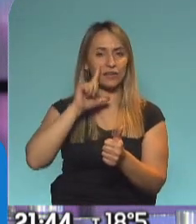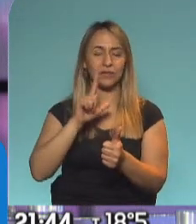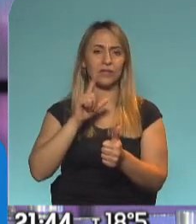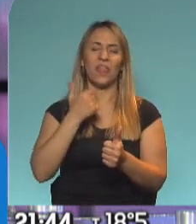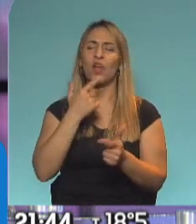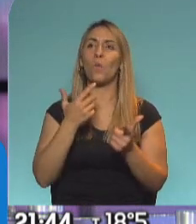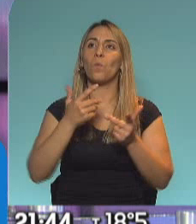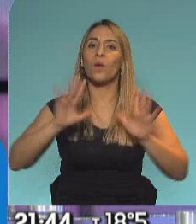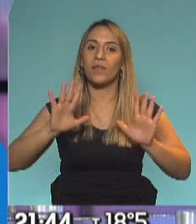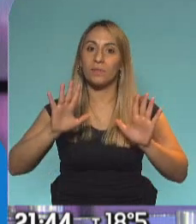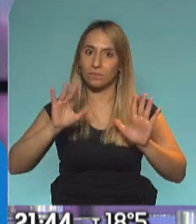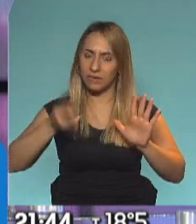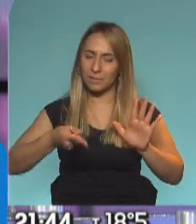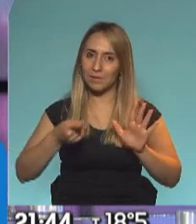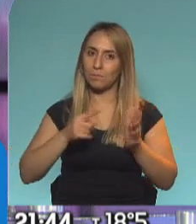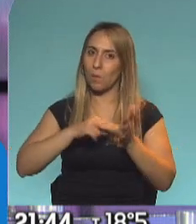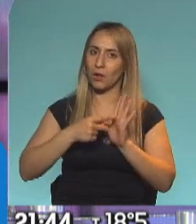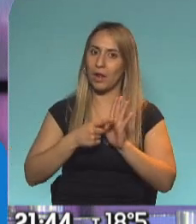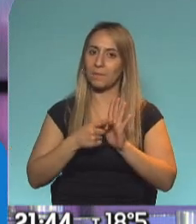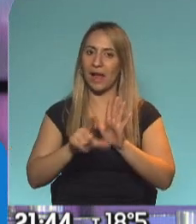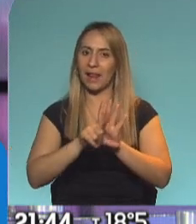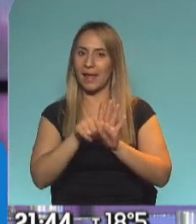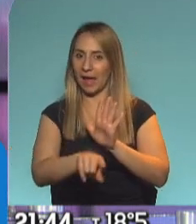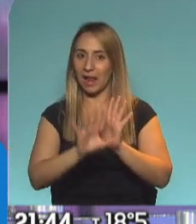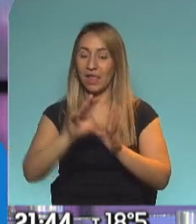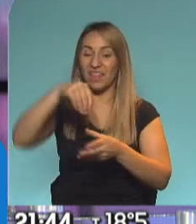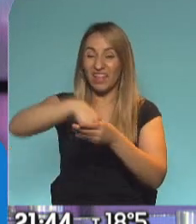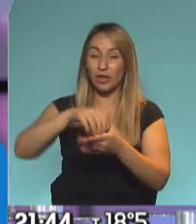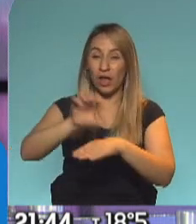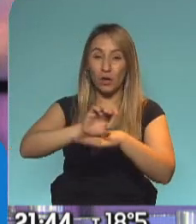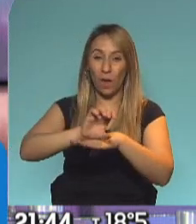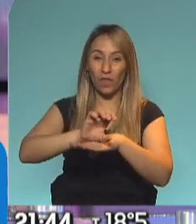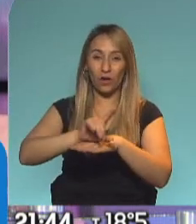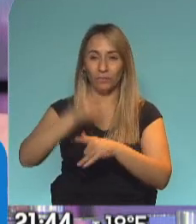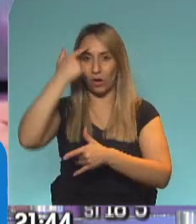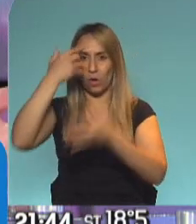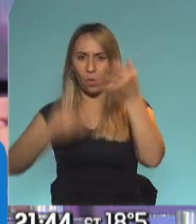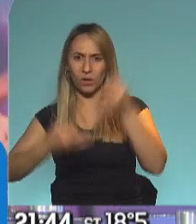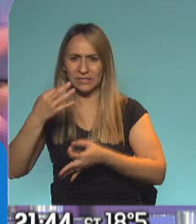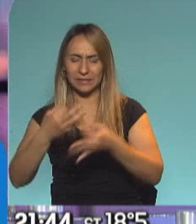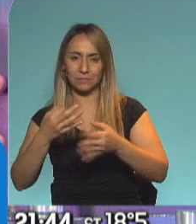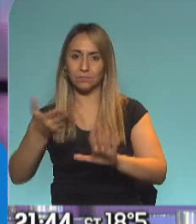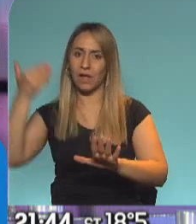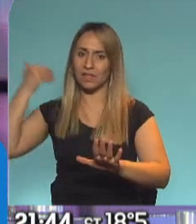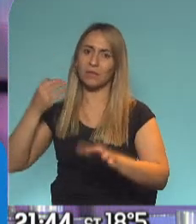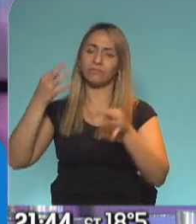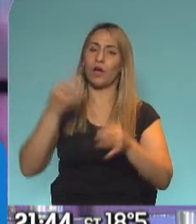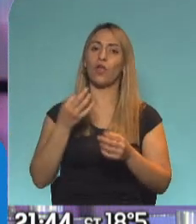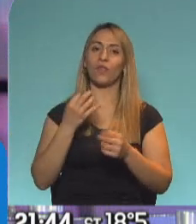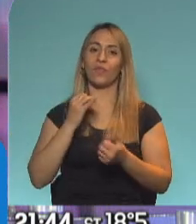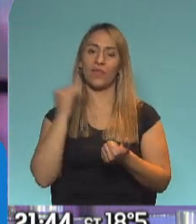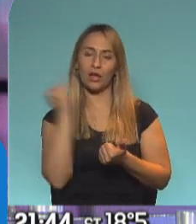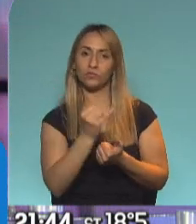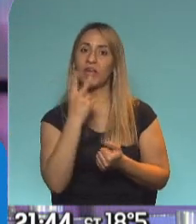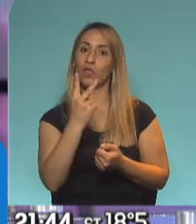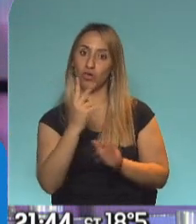también legal dentro de Ecuador con el Tribunal Electoral, porque han recibido en su momento dos denuncias por